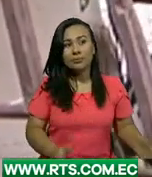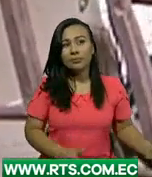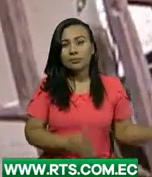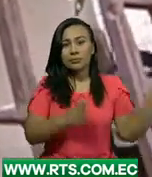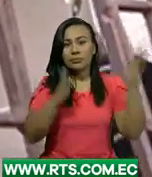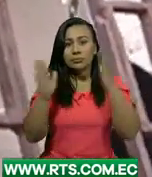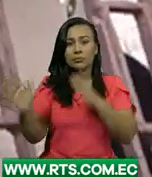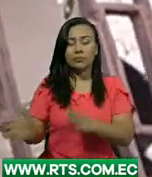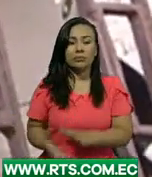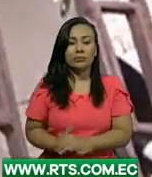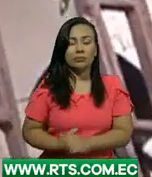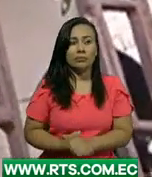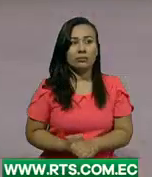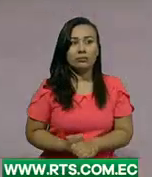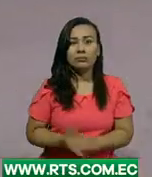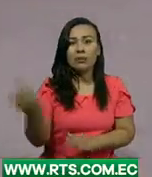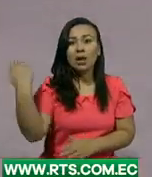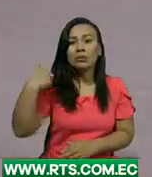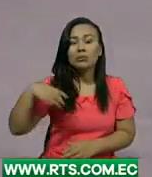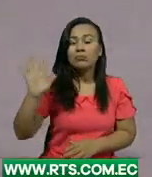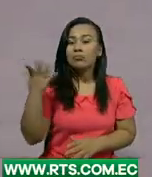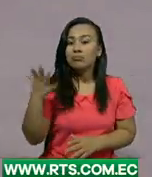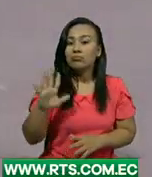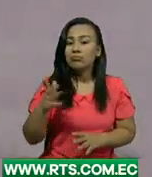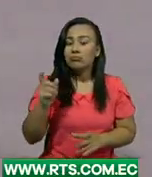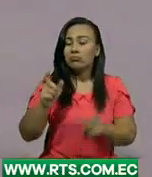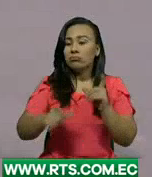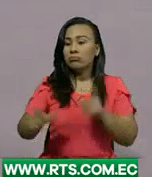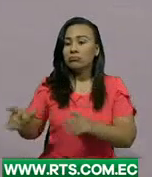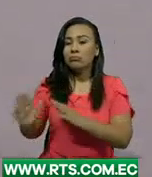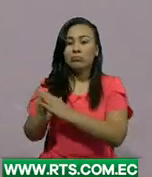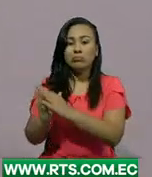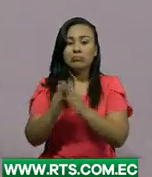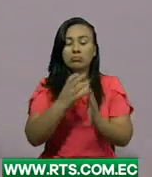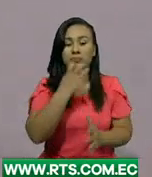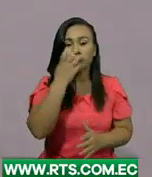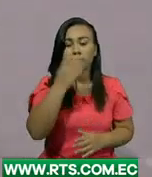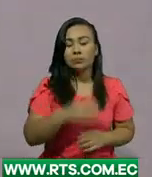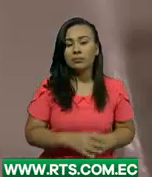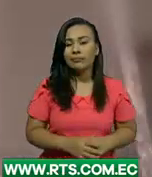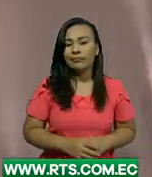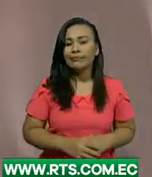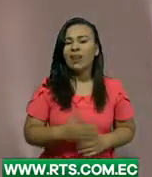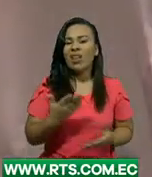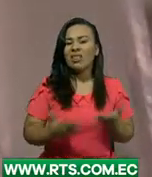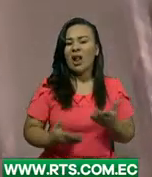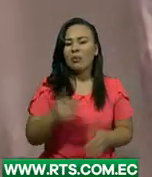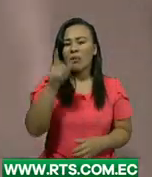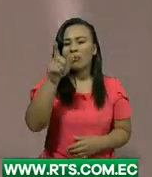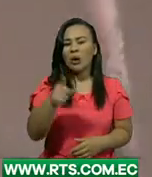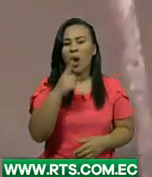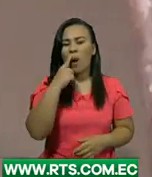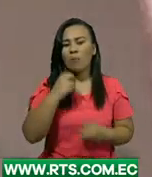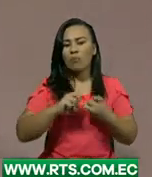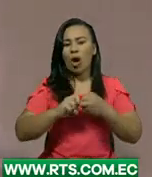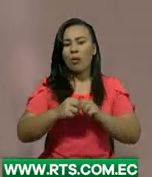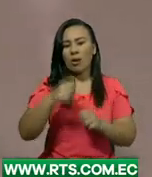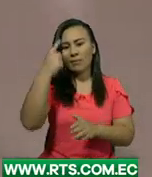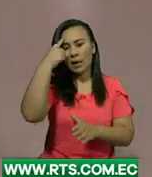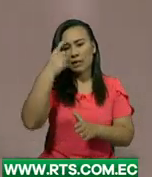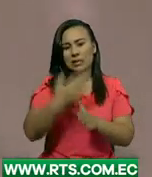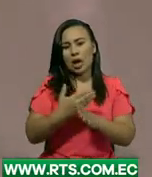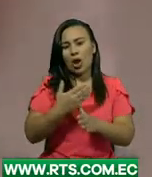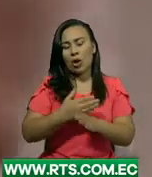se la llevó. Imagínese. Sus vecinos están indignados y aseguran que tiene algún tipo de problema psicológico por el supuesto consumo